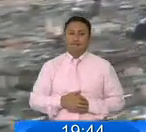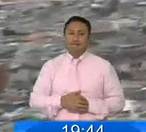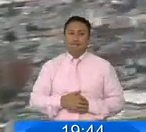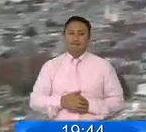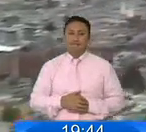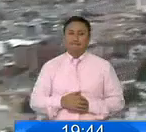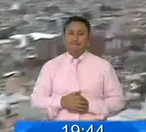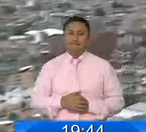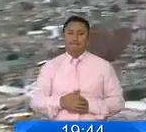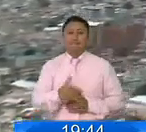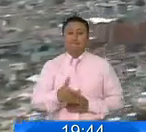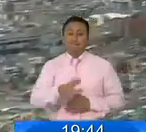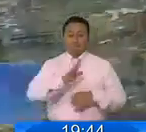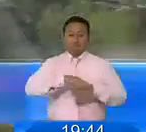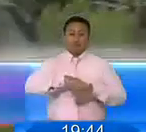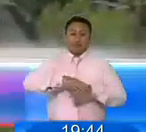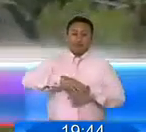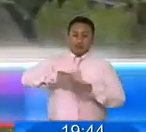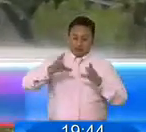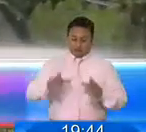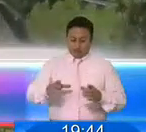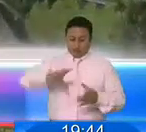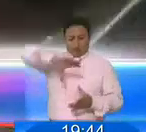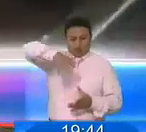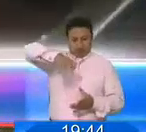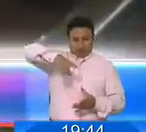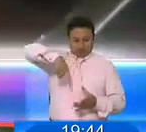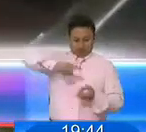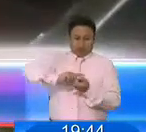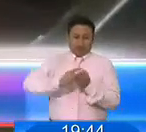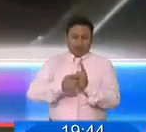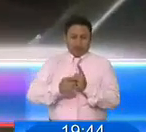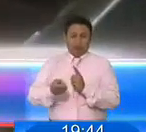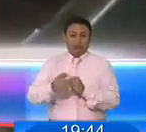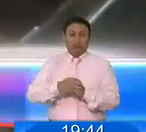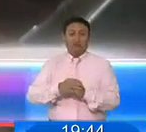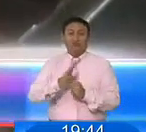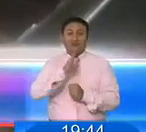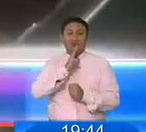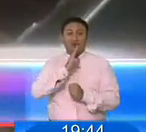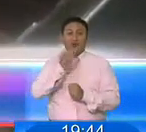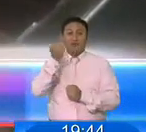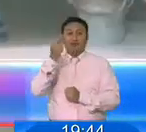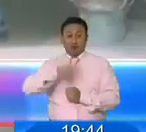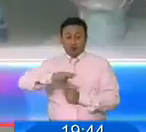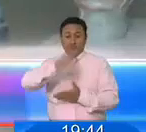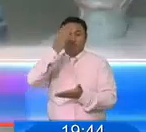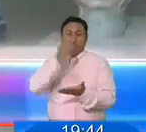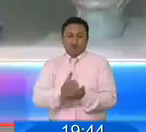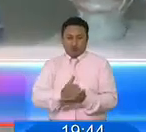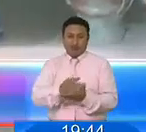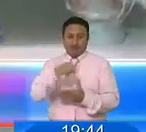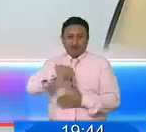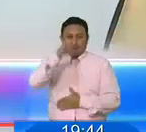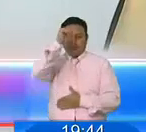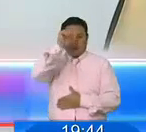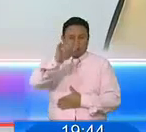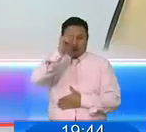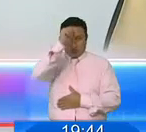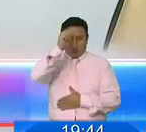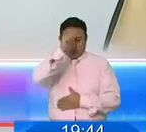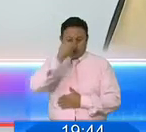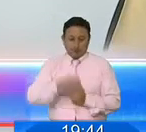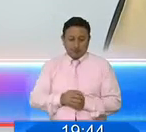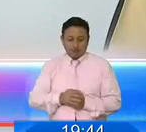el cambio de una válvula seria la causa para la suspensión del suministro de agua potable en el sur de quito durante este fin de semana su